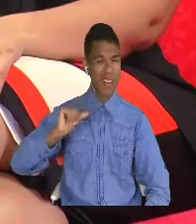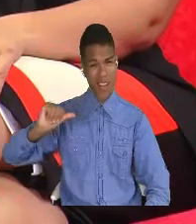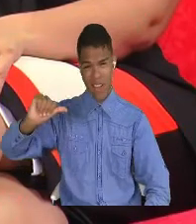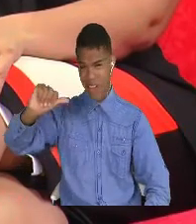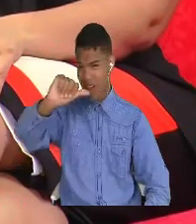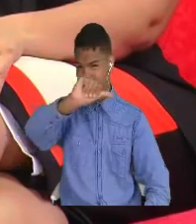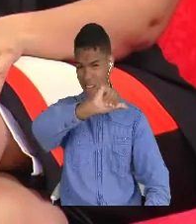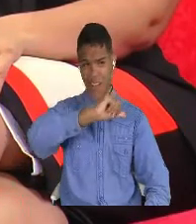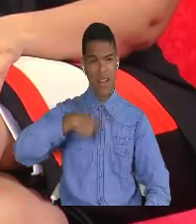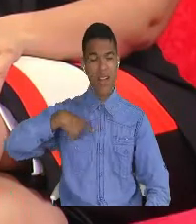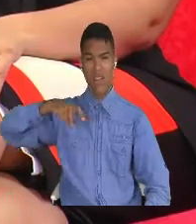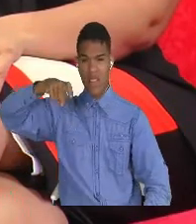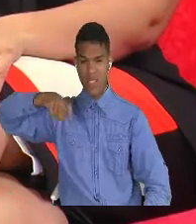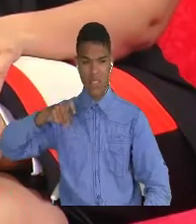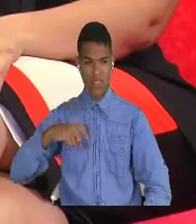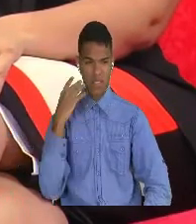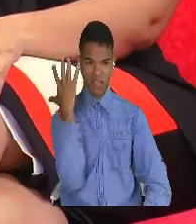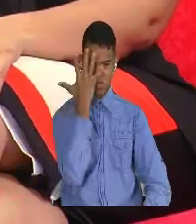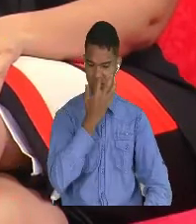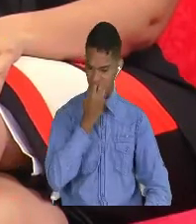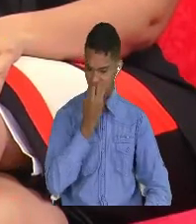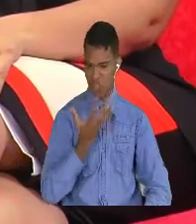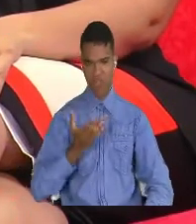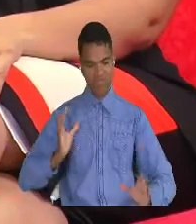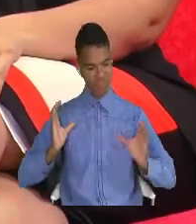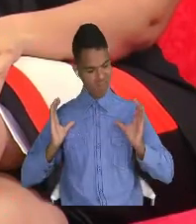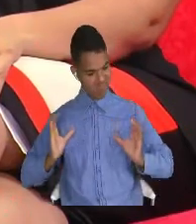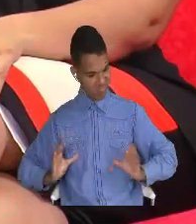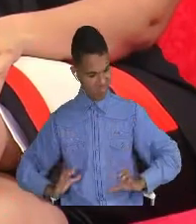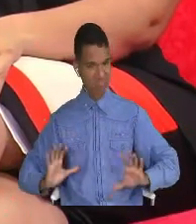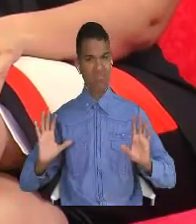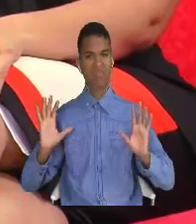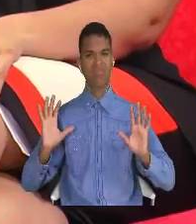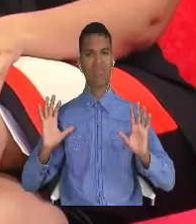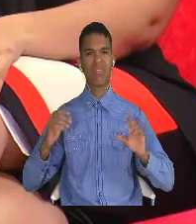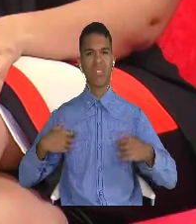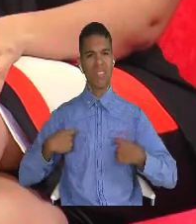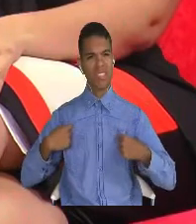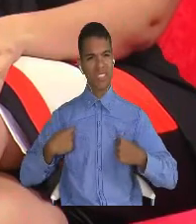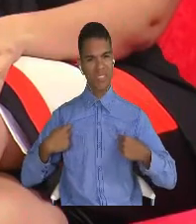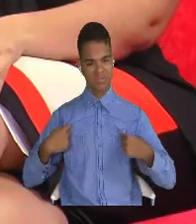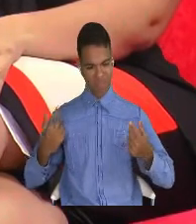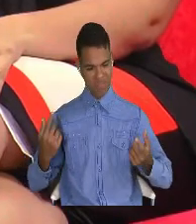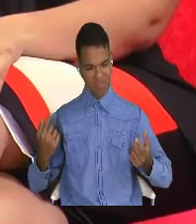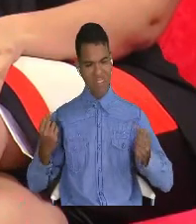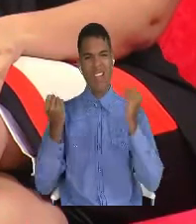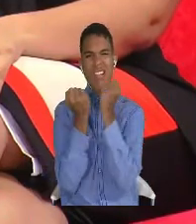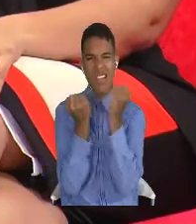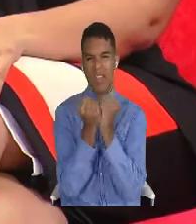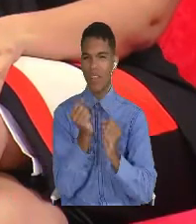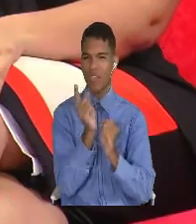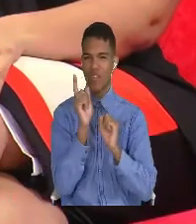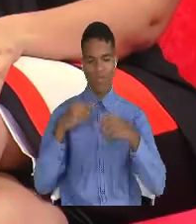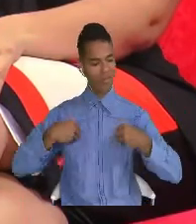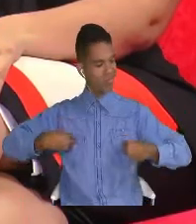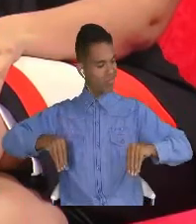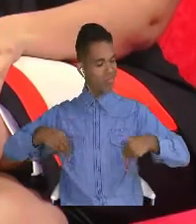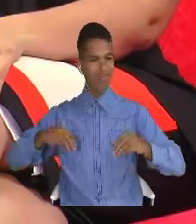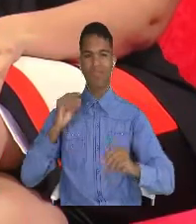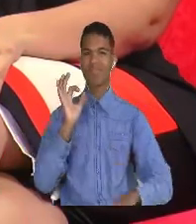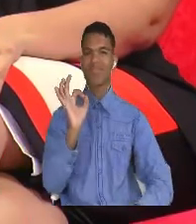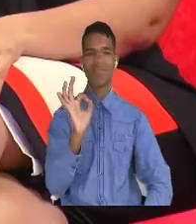necesitamos, estar regias, vernos lindas, entrar en la ropa, y eso es lo que más preguntan. Hola, Cinti, yo,